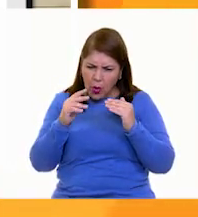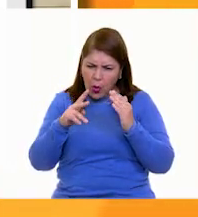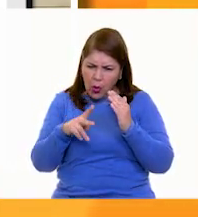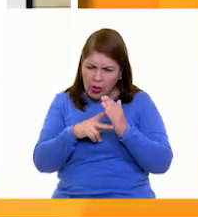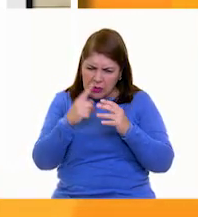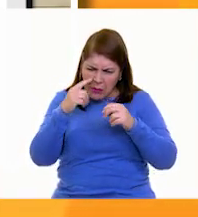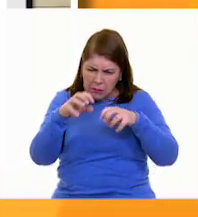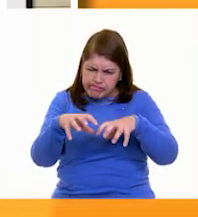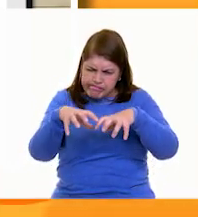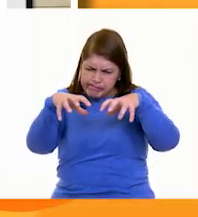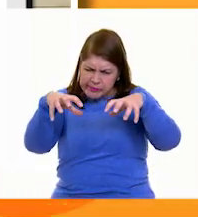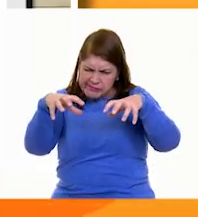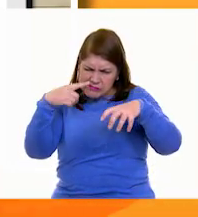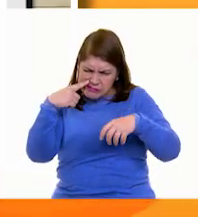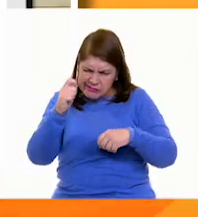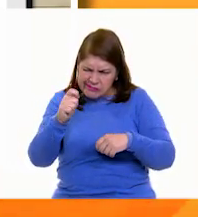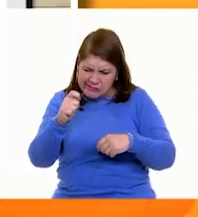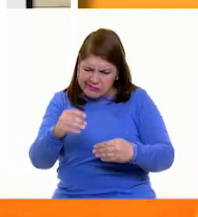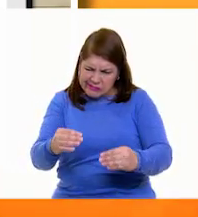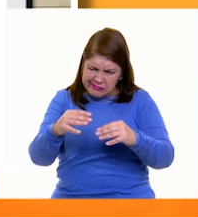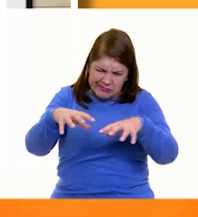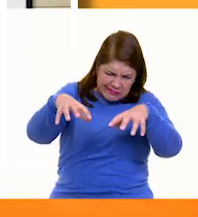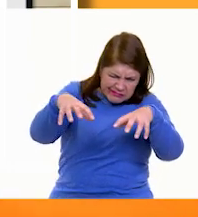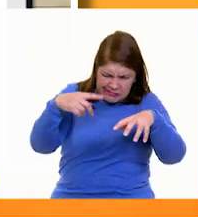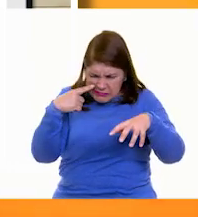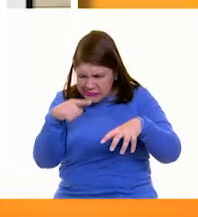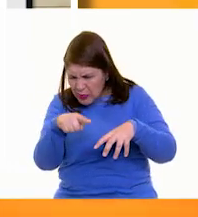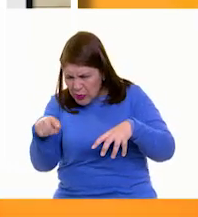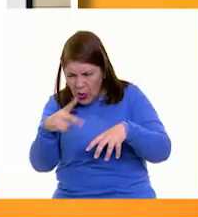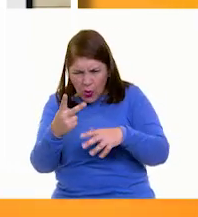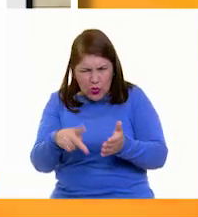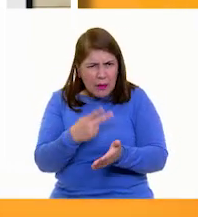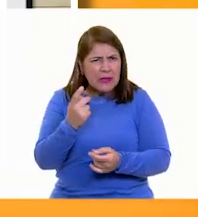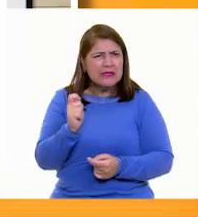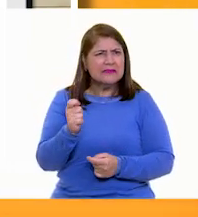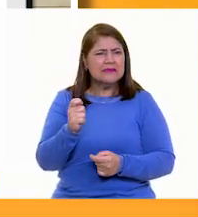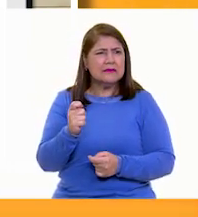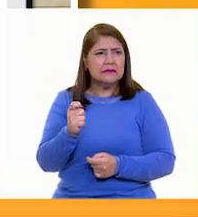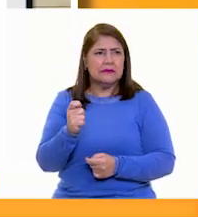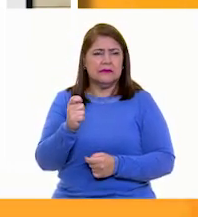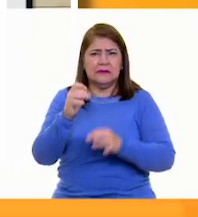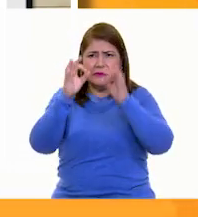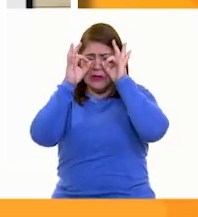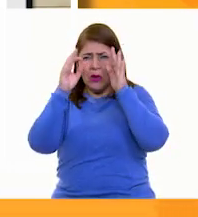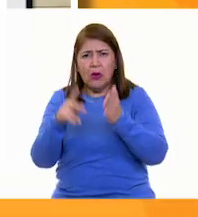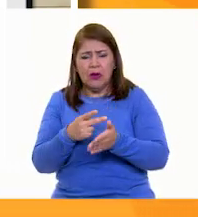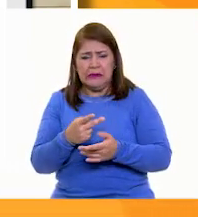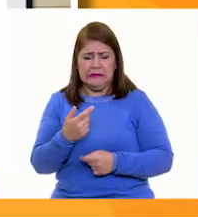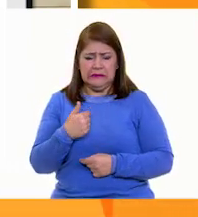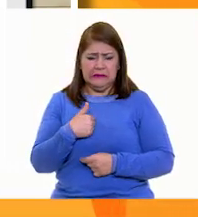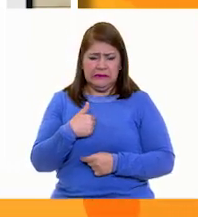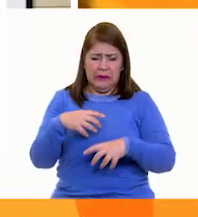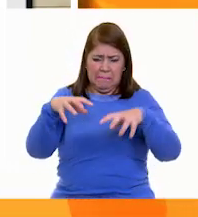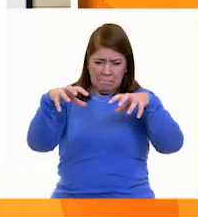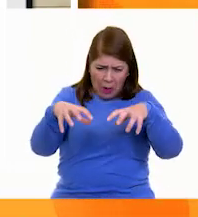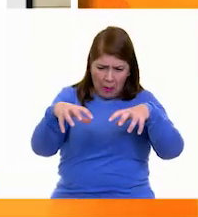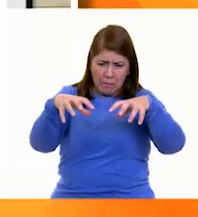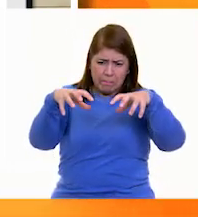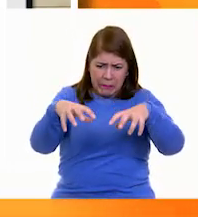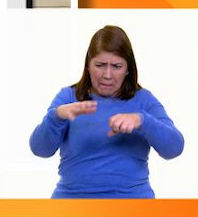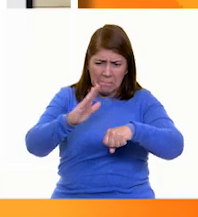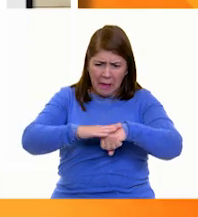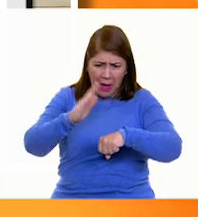aparecieron otra vez. ¡Otra vez los bultos!, gritó Búho. ¡Bultos y más